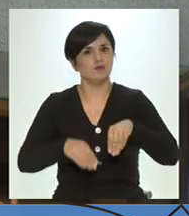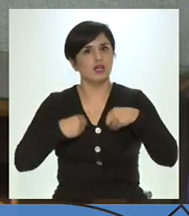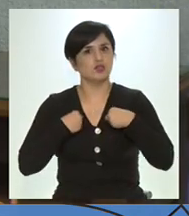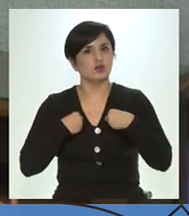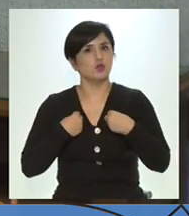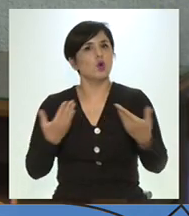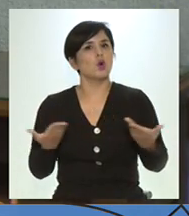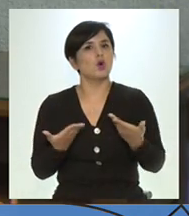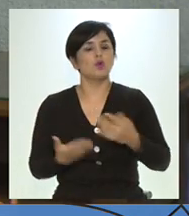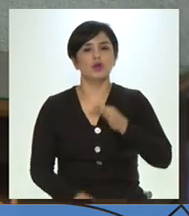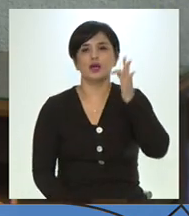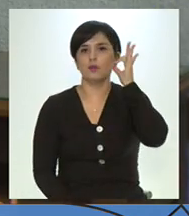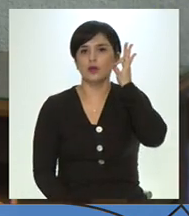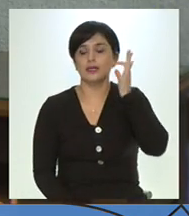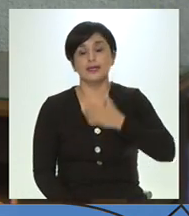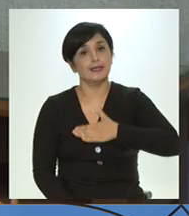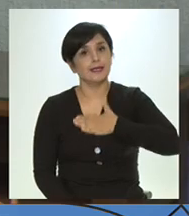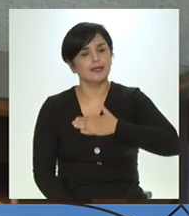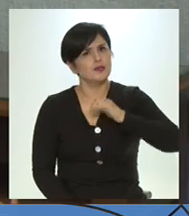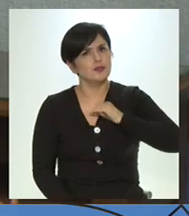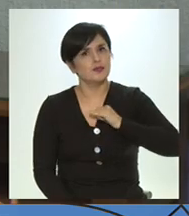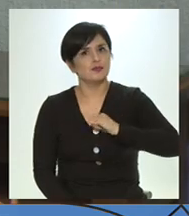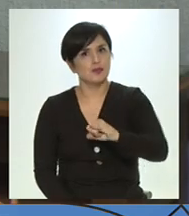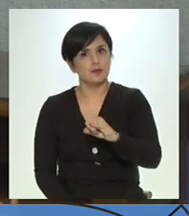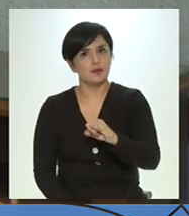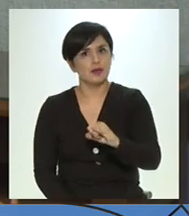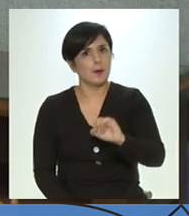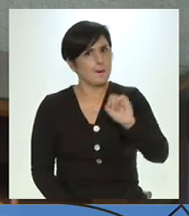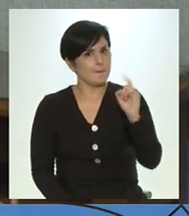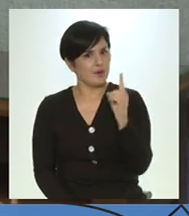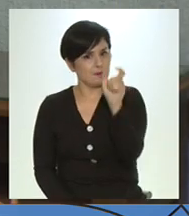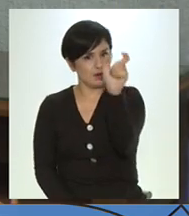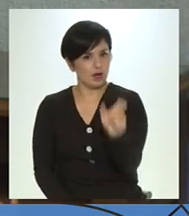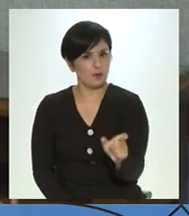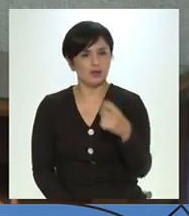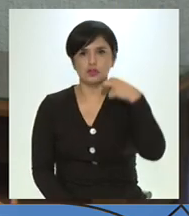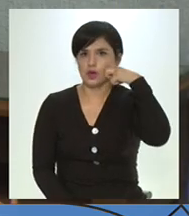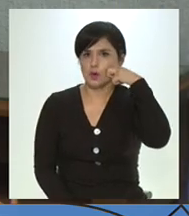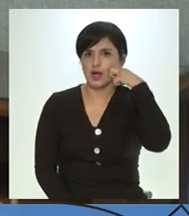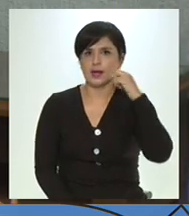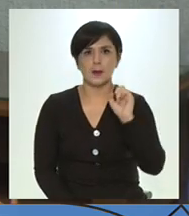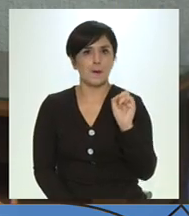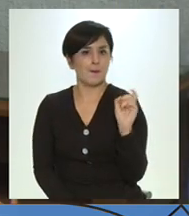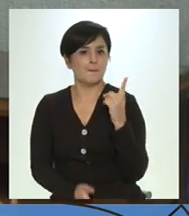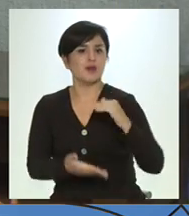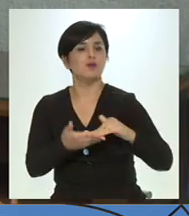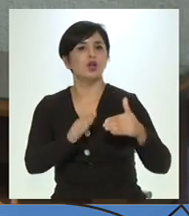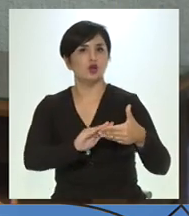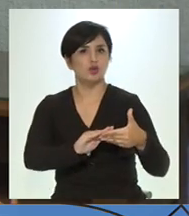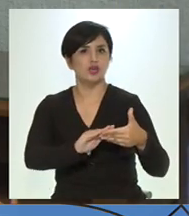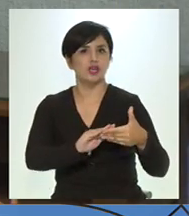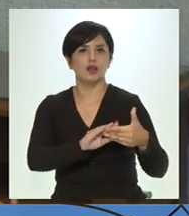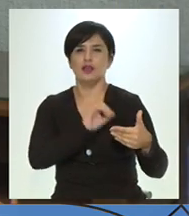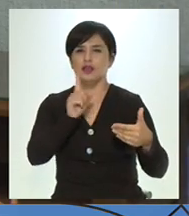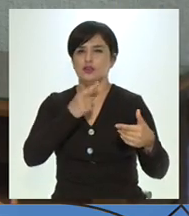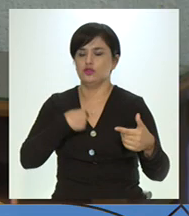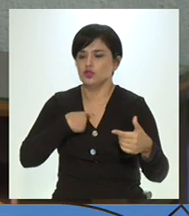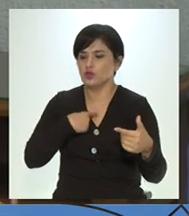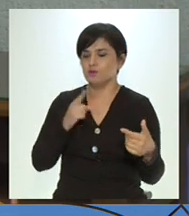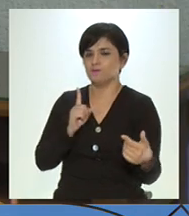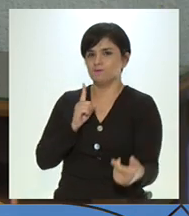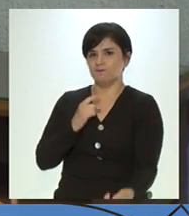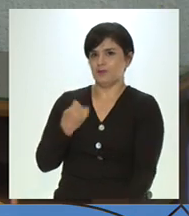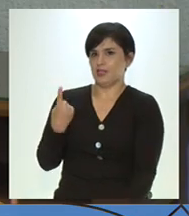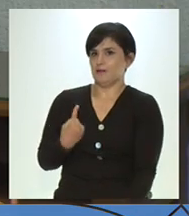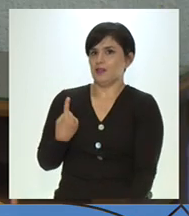una mujer que ha querido poner siempre a la persona humana ya las comunidades por sobre el individualismo materialista y la